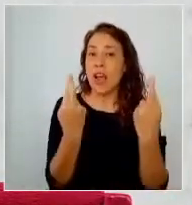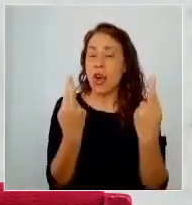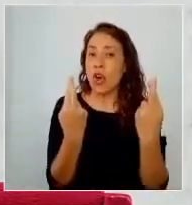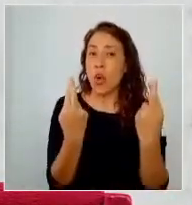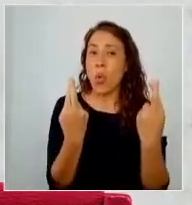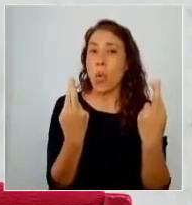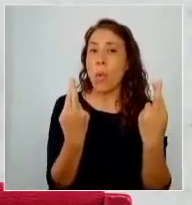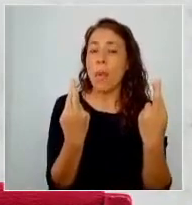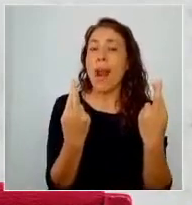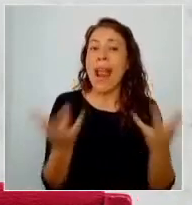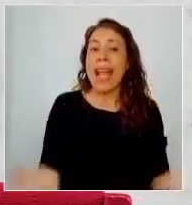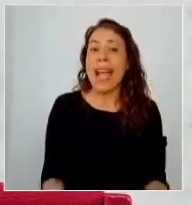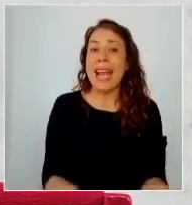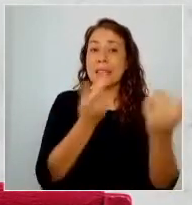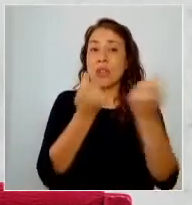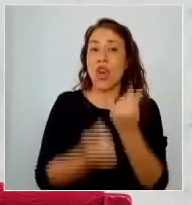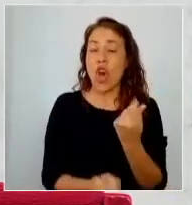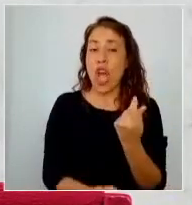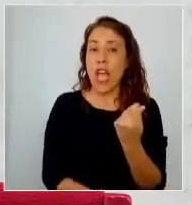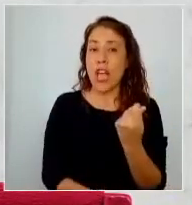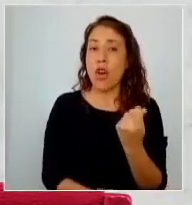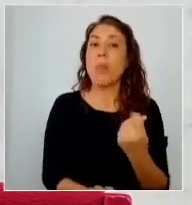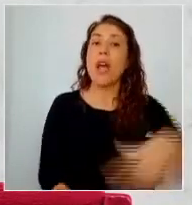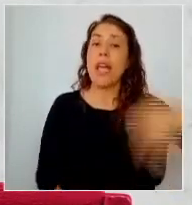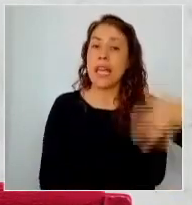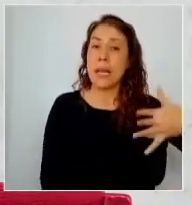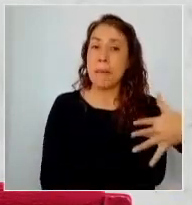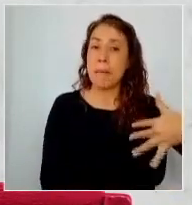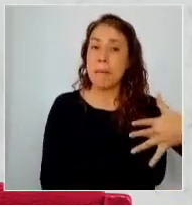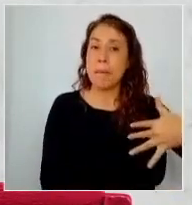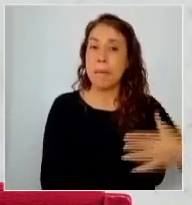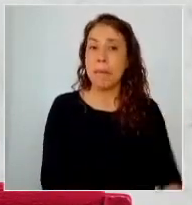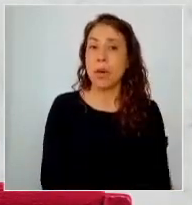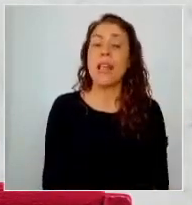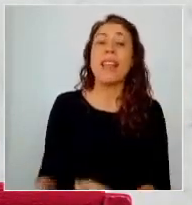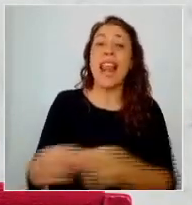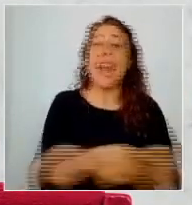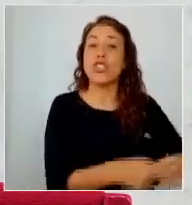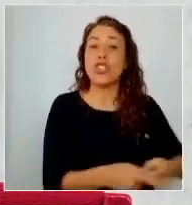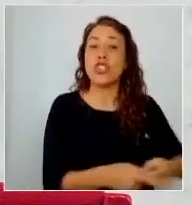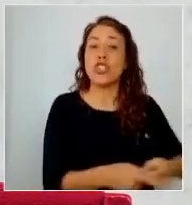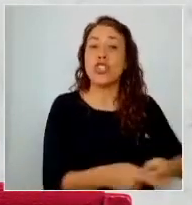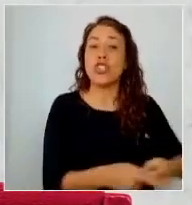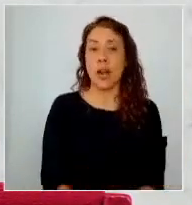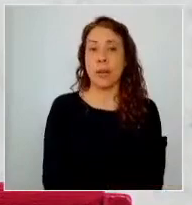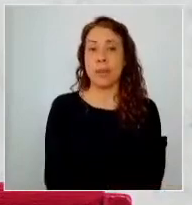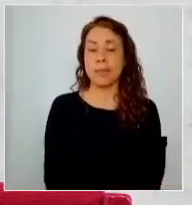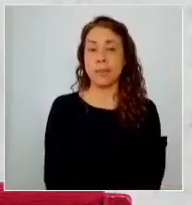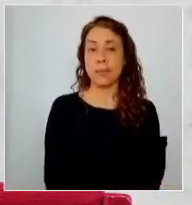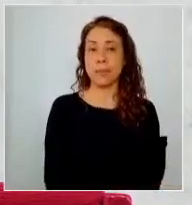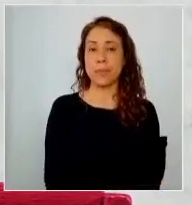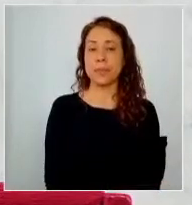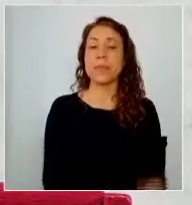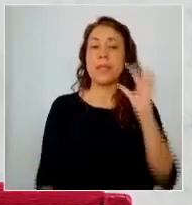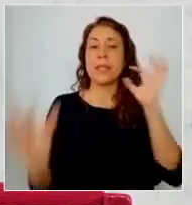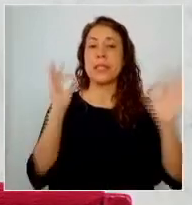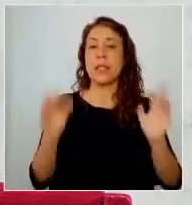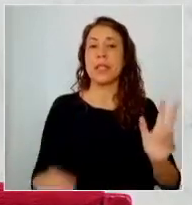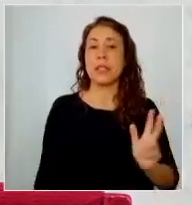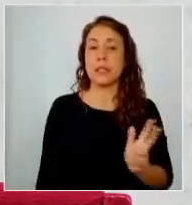económico que clave en las sociedades más modernas Señoras señoras y